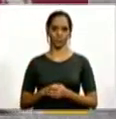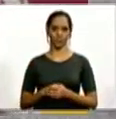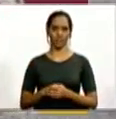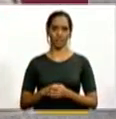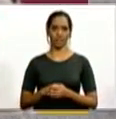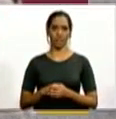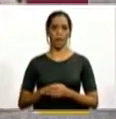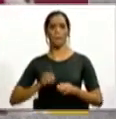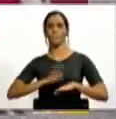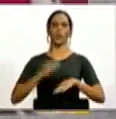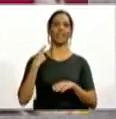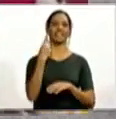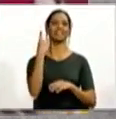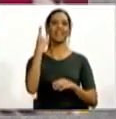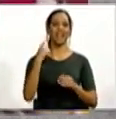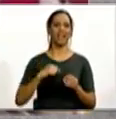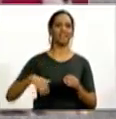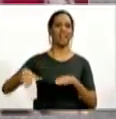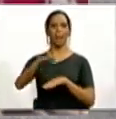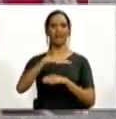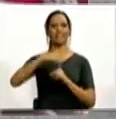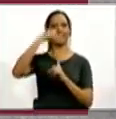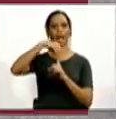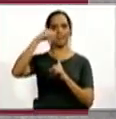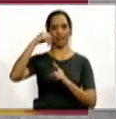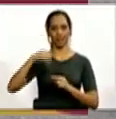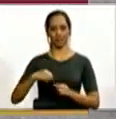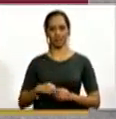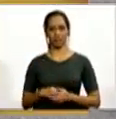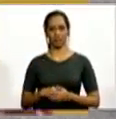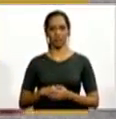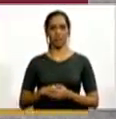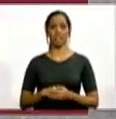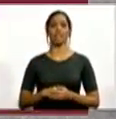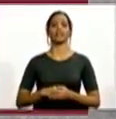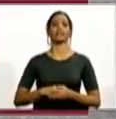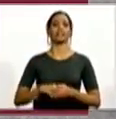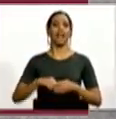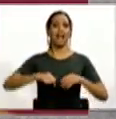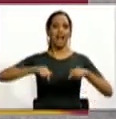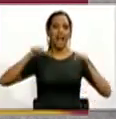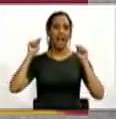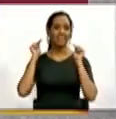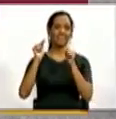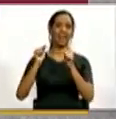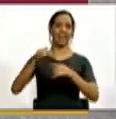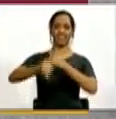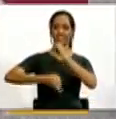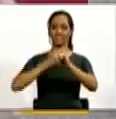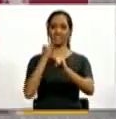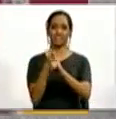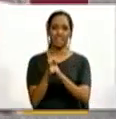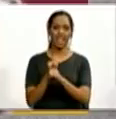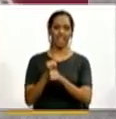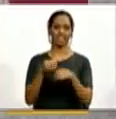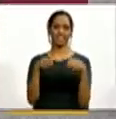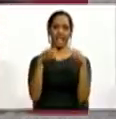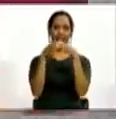Porque ni siquiera es el de la Plaza Altamira. Los amos extranjeros de esta